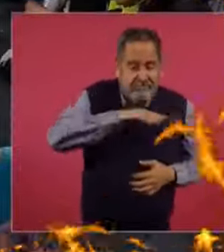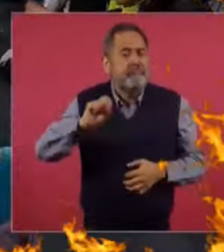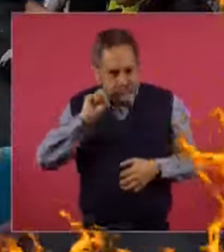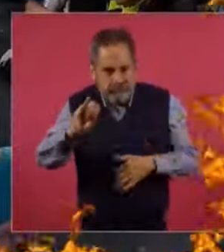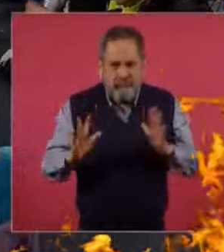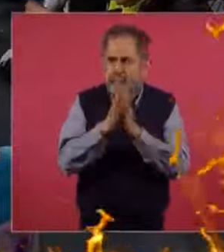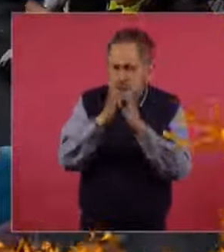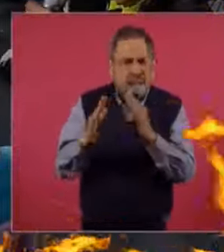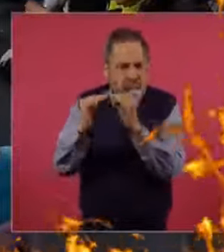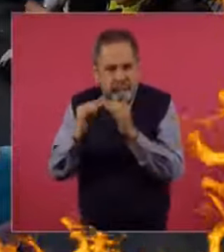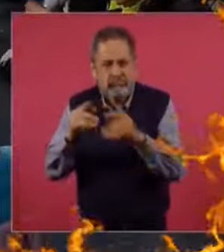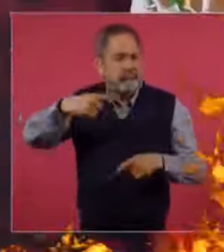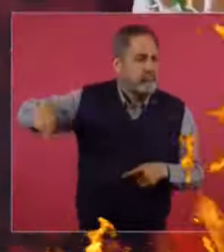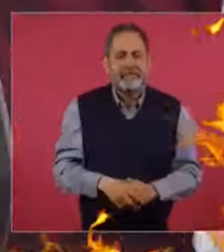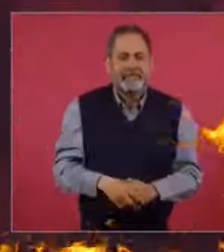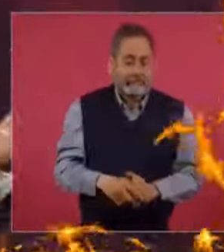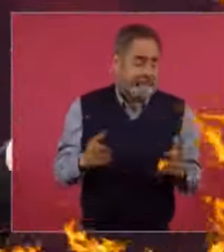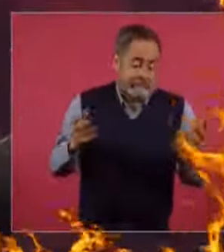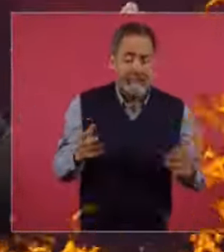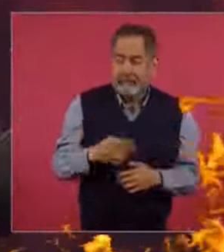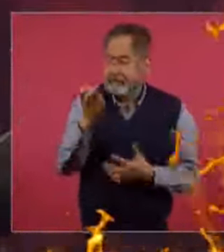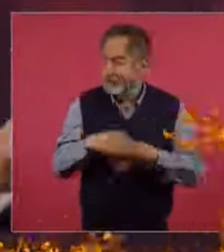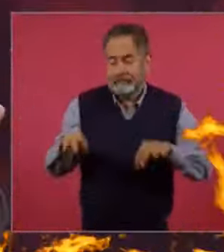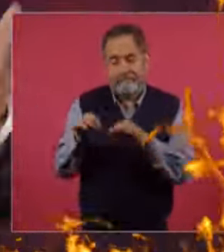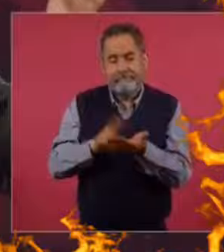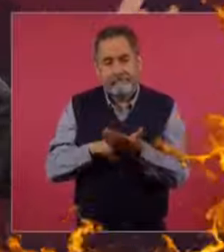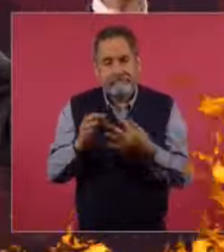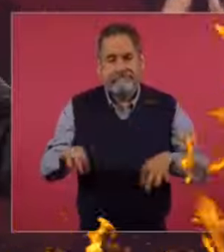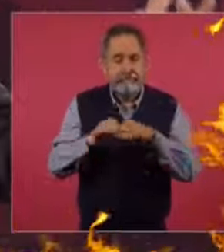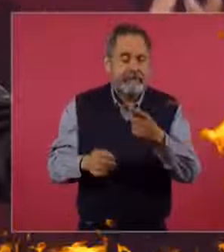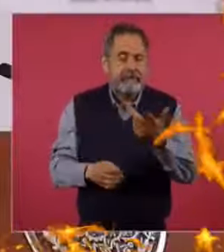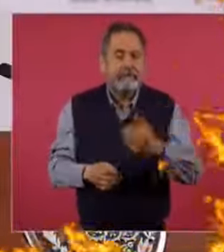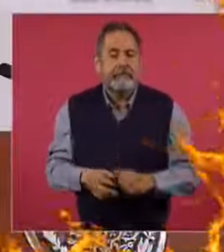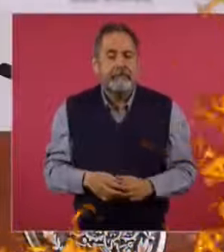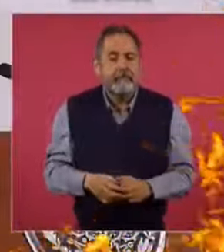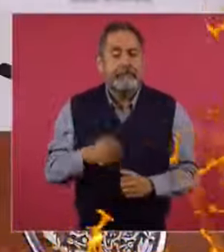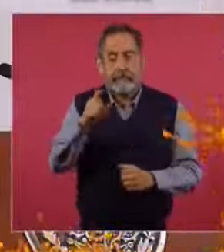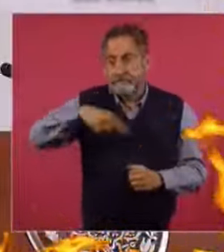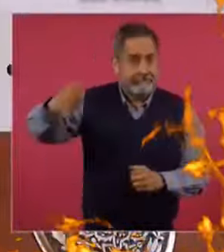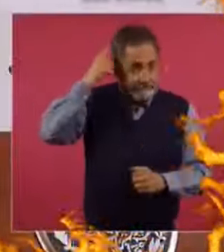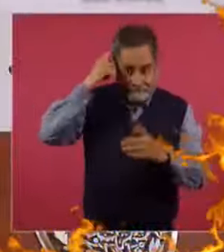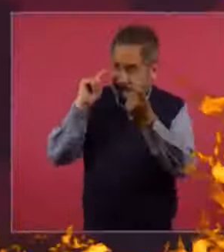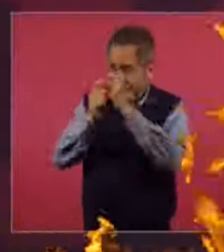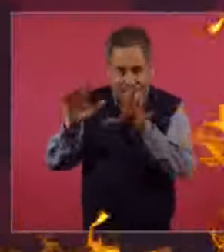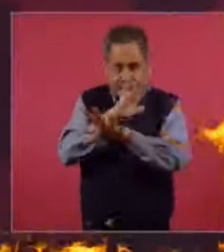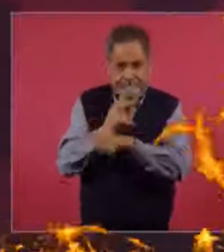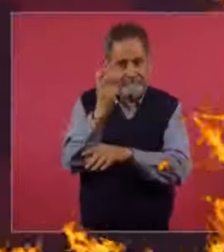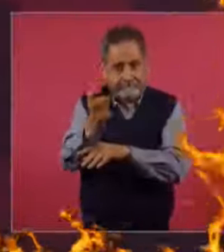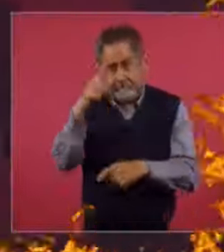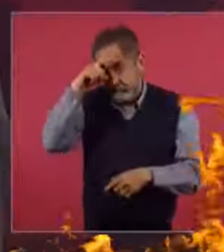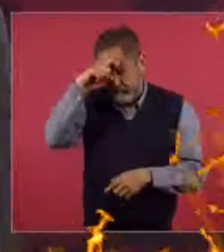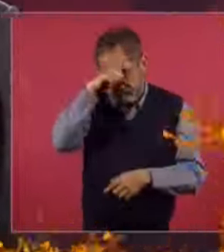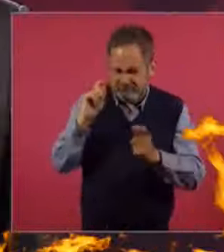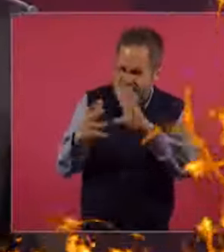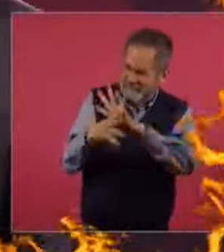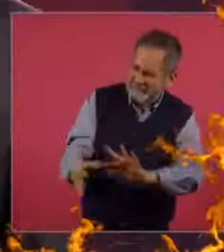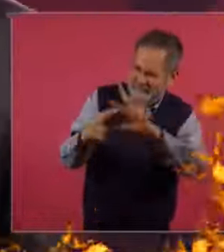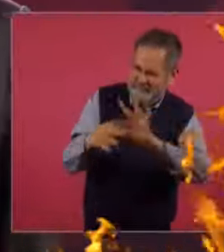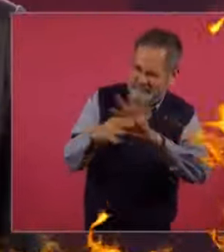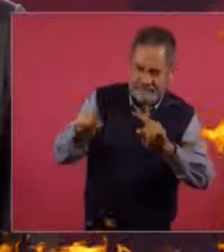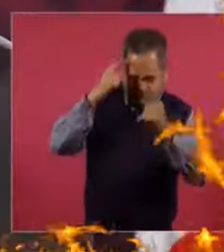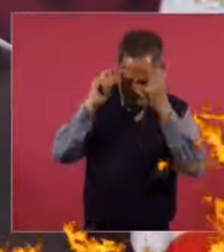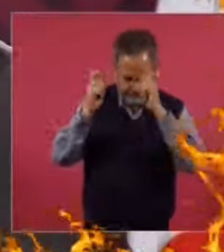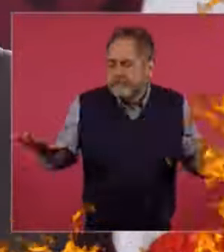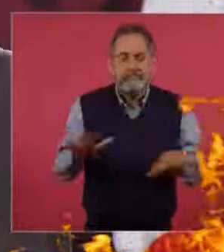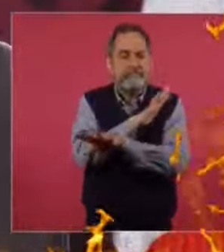que sí, el pueblo es mucha pieza, es importantísimo. Estamos hablando de que hay un cambio de mentalidad, que es lo más difícil de lograr, pero que cuando se cambia la